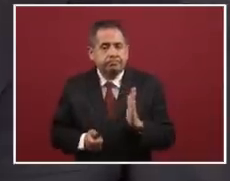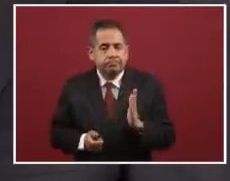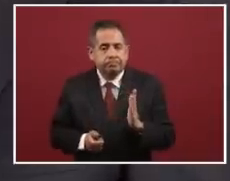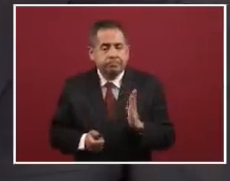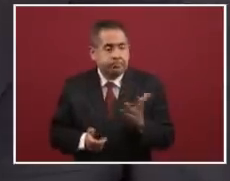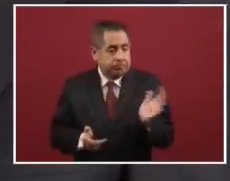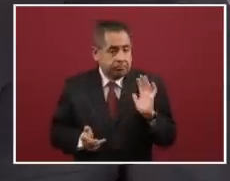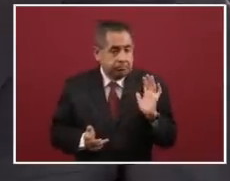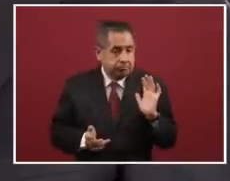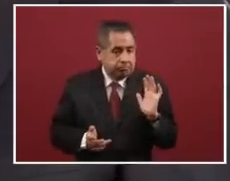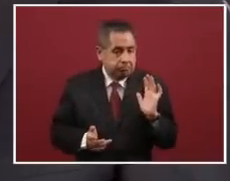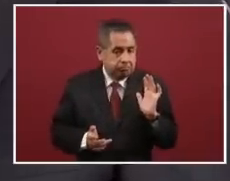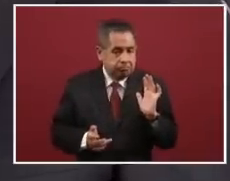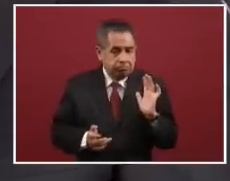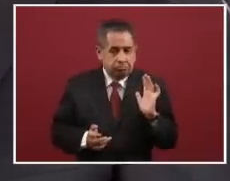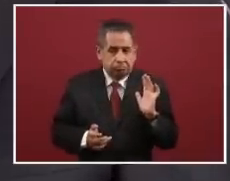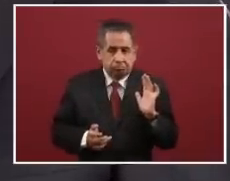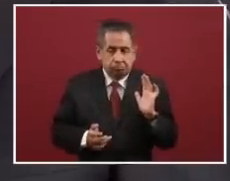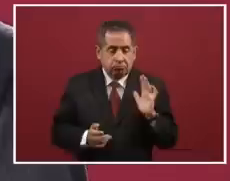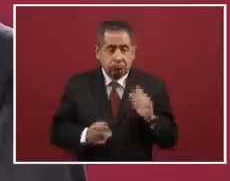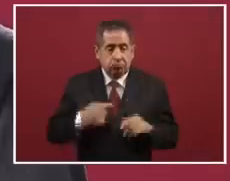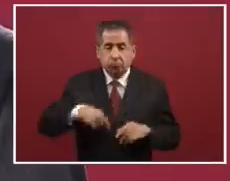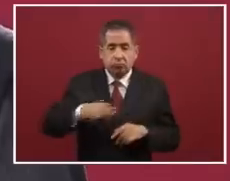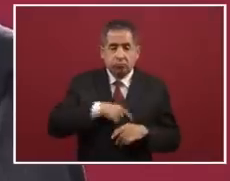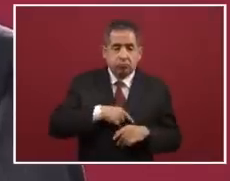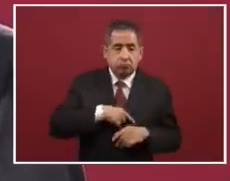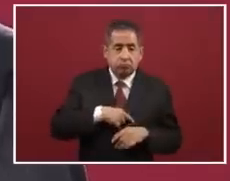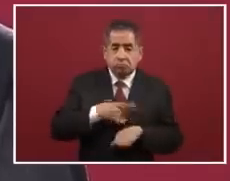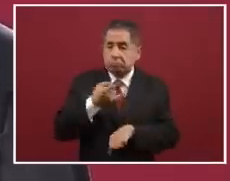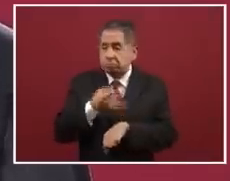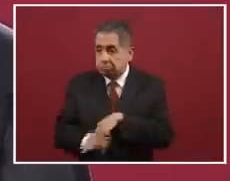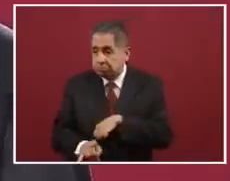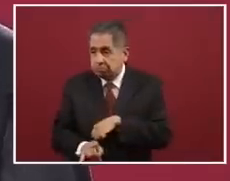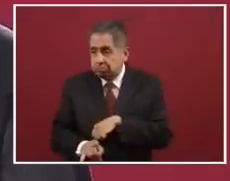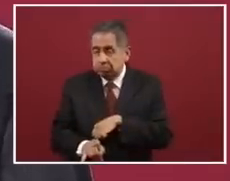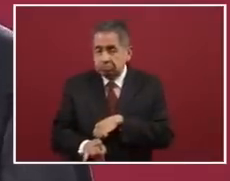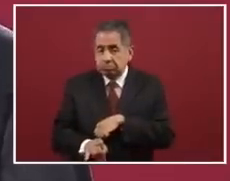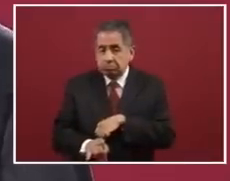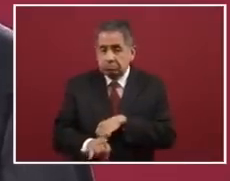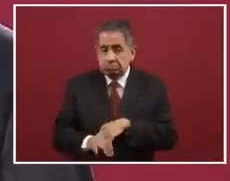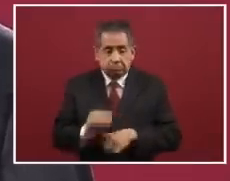no se está infringiendo ninguna ley.